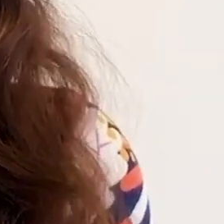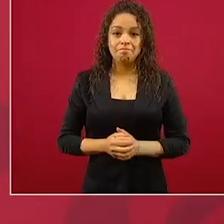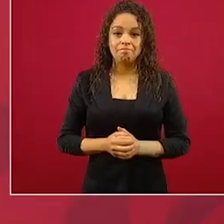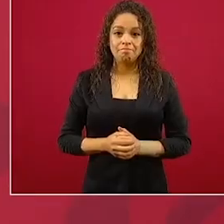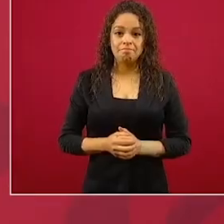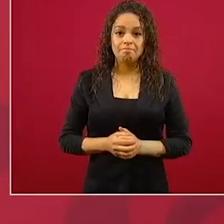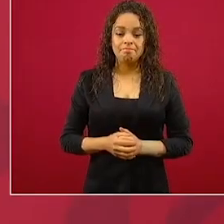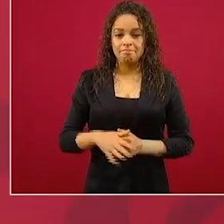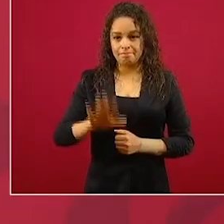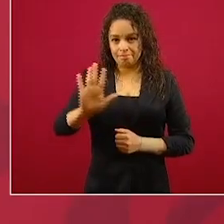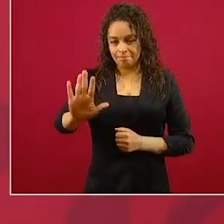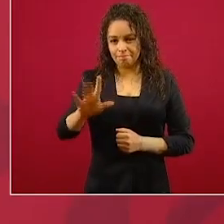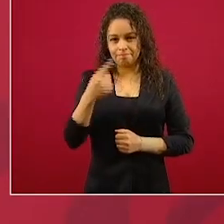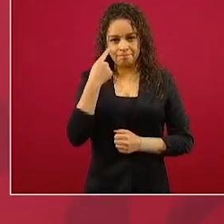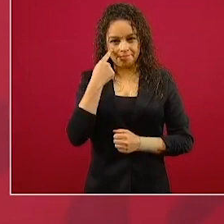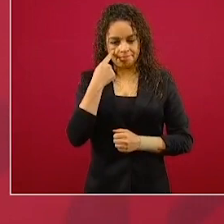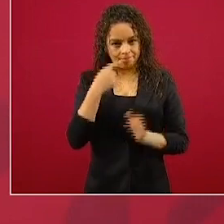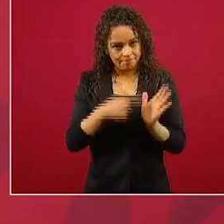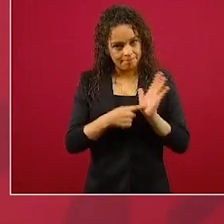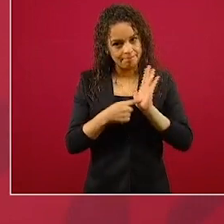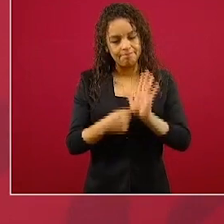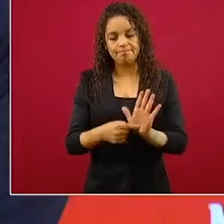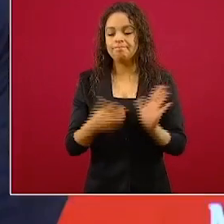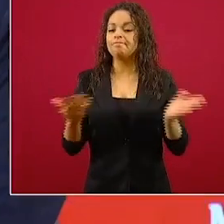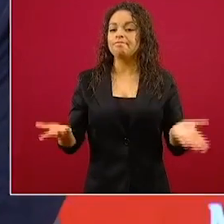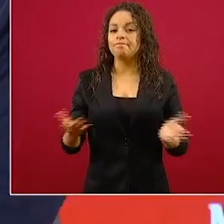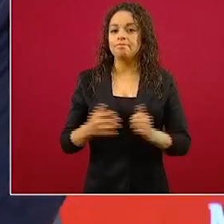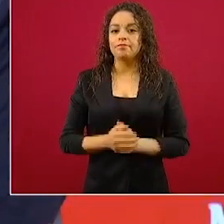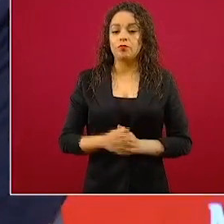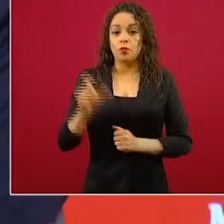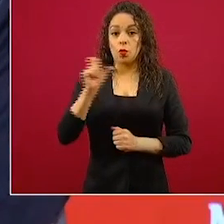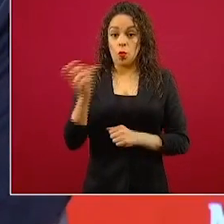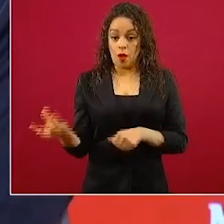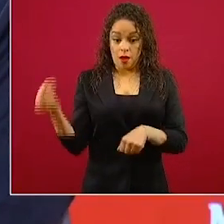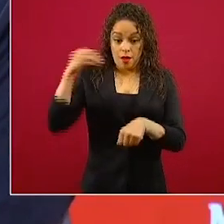pública. Desde el inicio del gobierno,